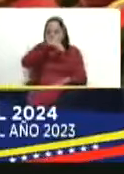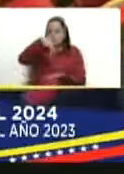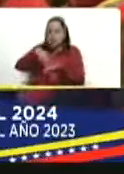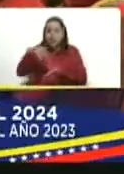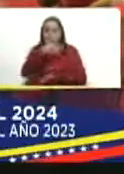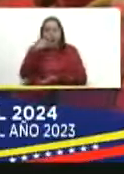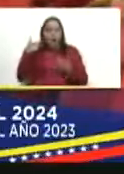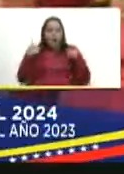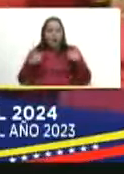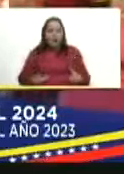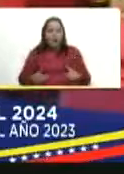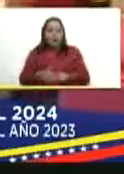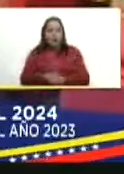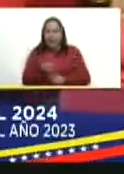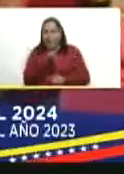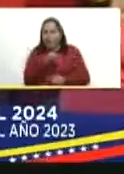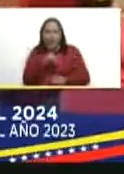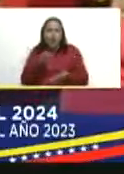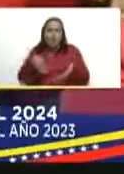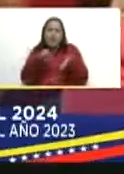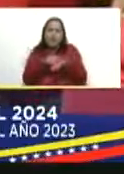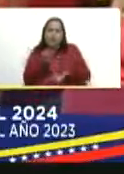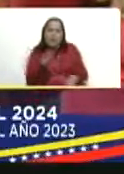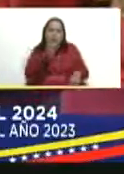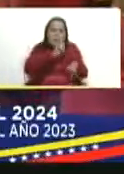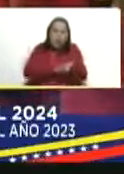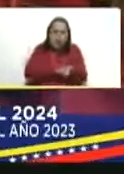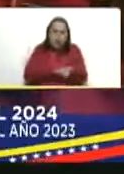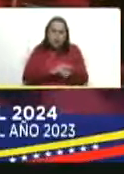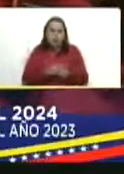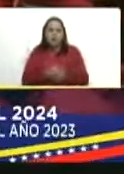ser humano y no un monstruo.